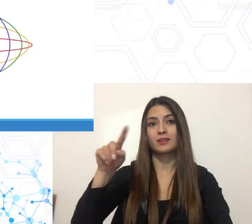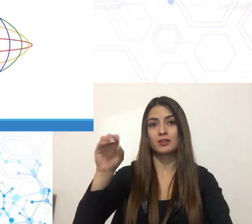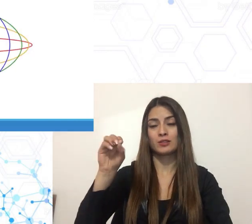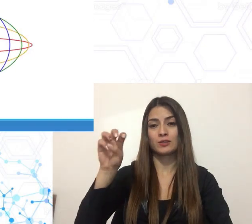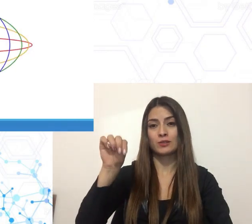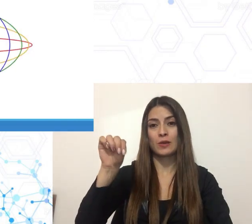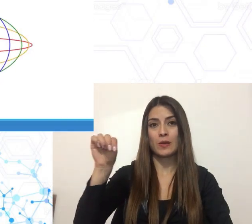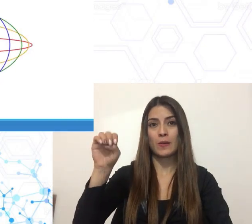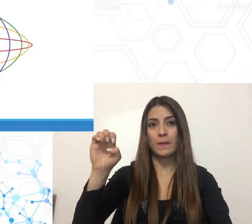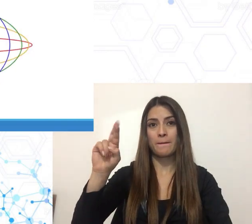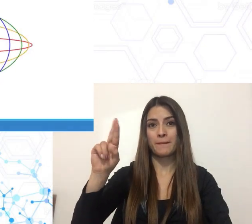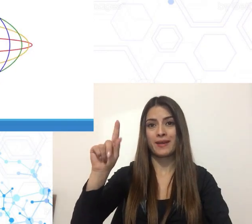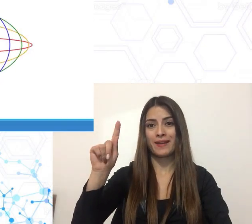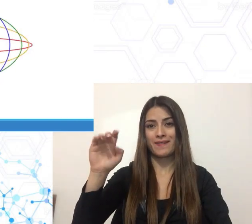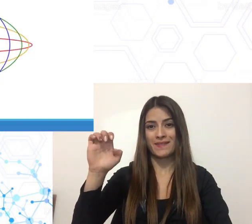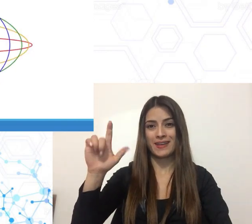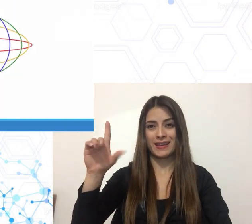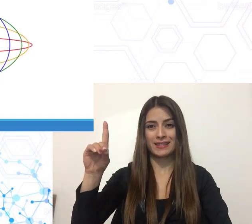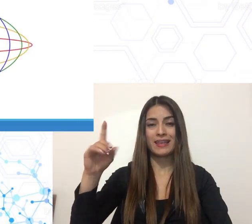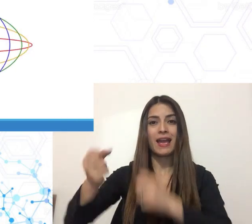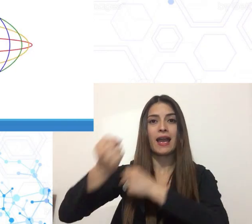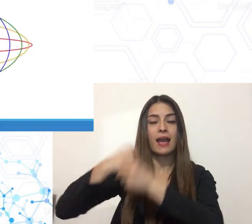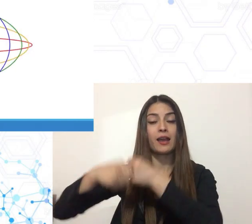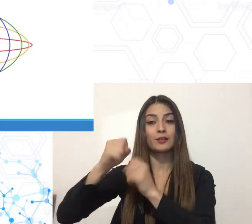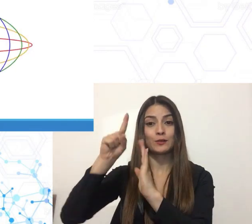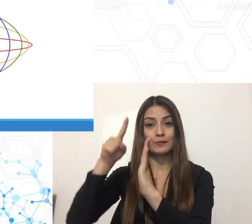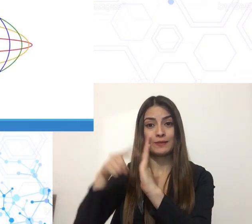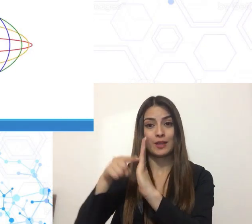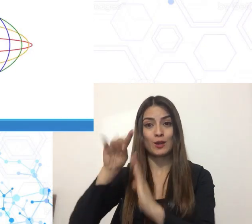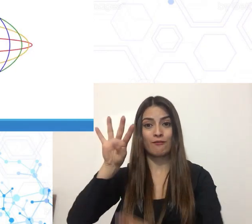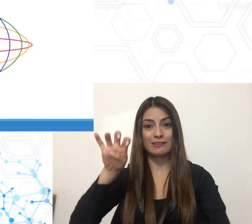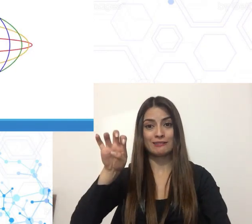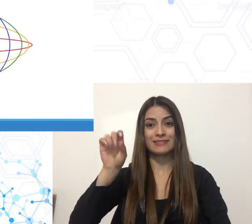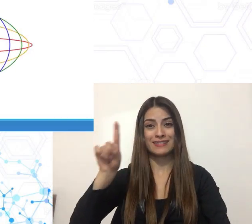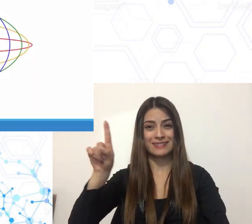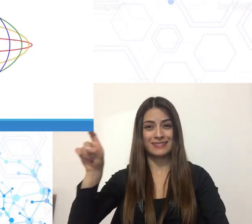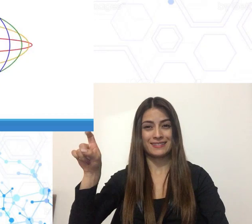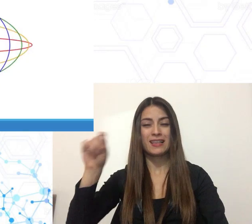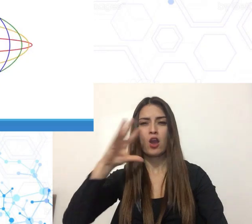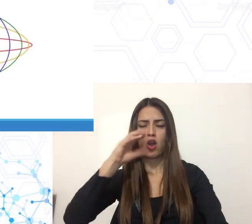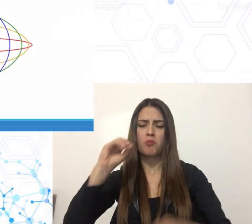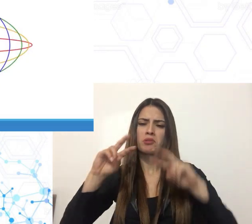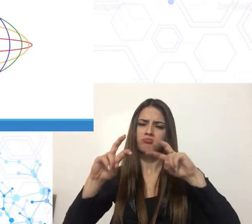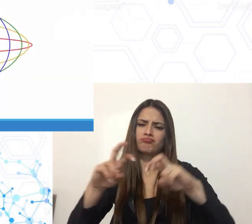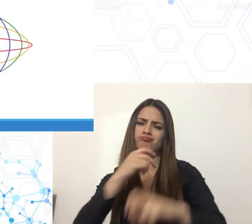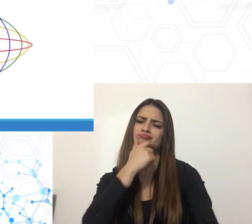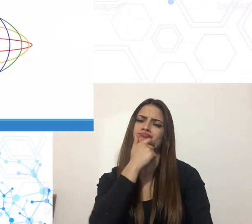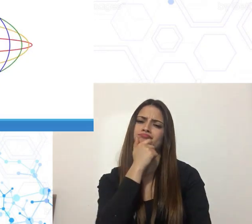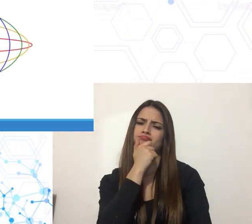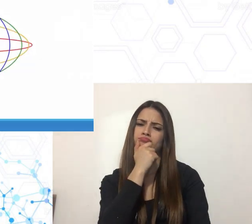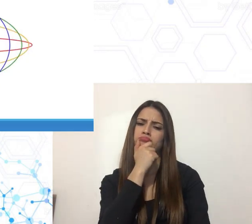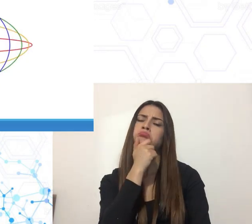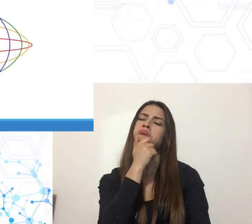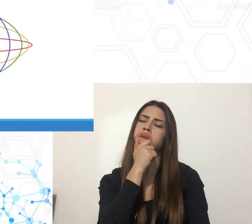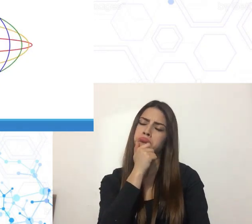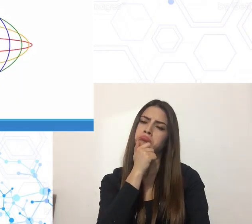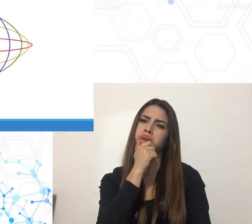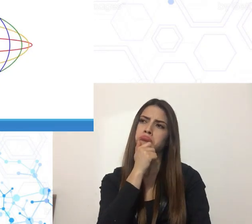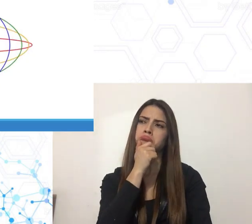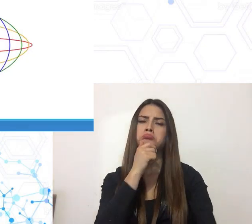hacia 1916. Entonces Sommerfeld dice que además de las órbitas